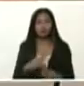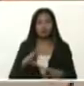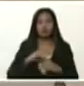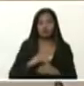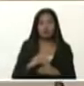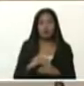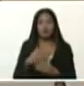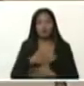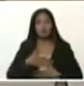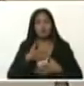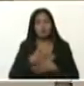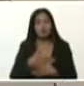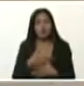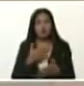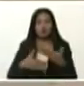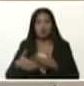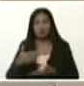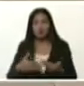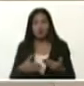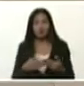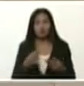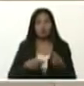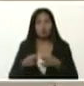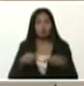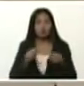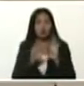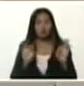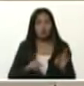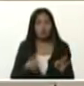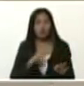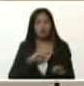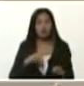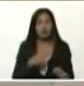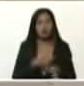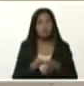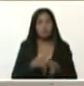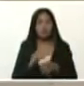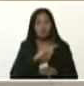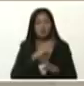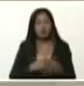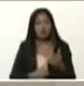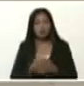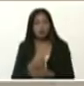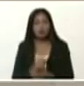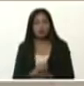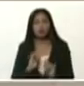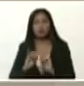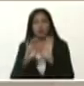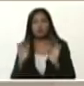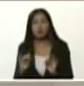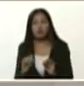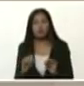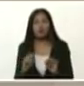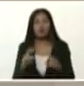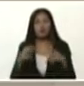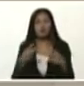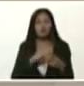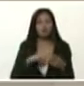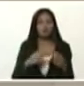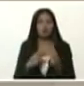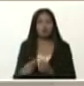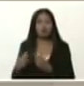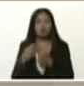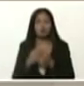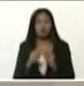de bienes, servicios en el comercio exterior. El petro es nuestra mayor fortaleza para también este nuevo momento económico. Creo que